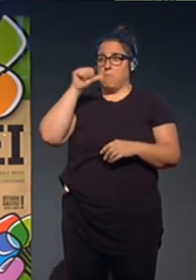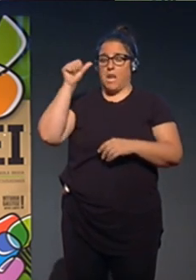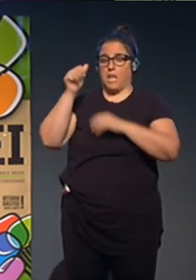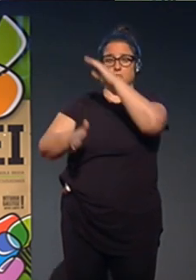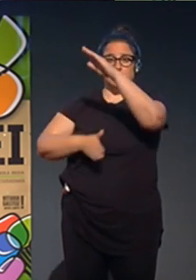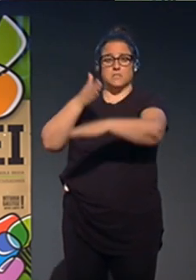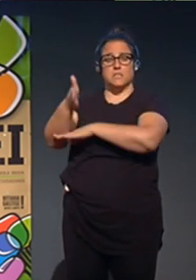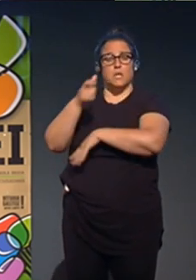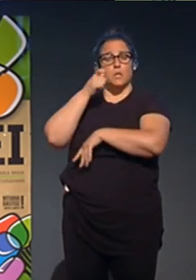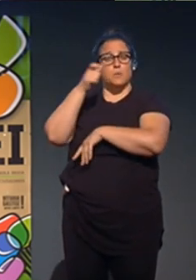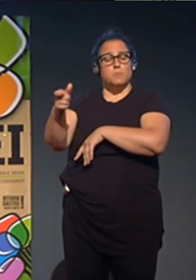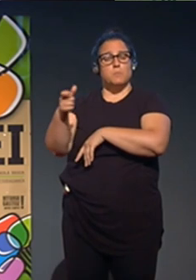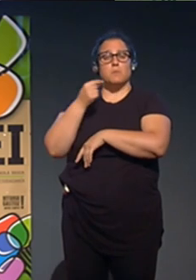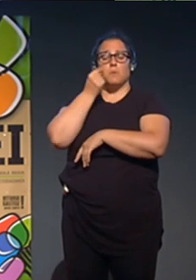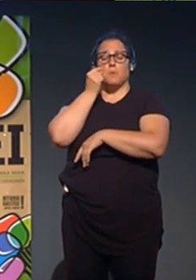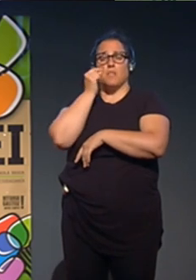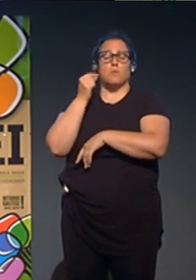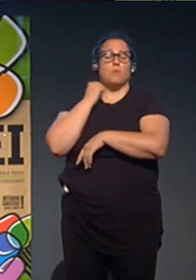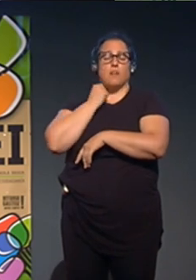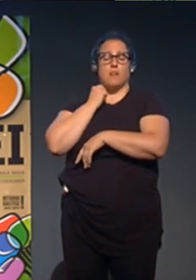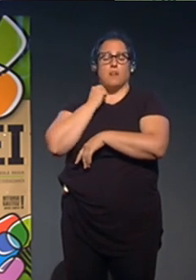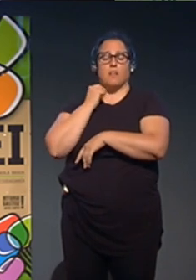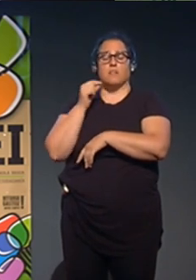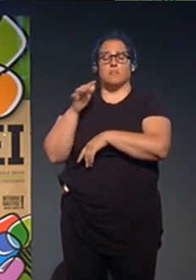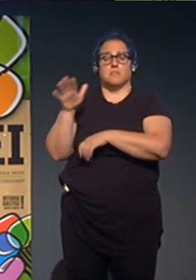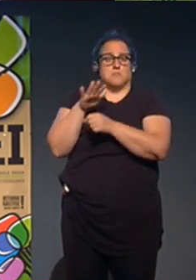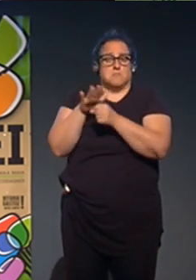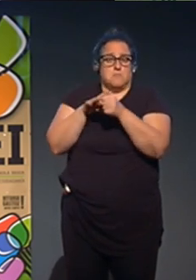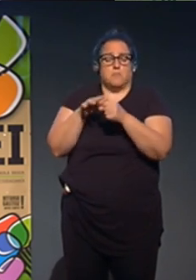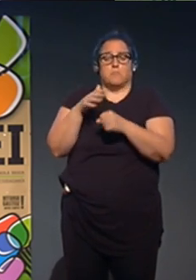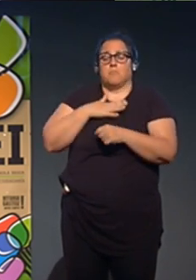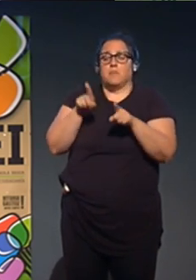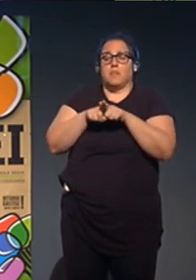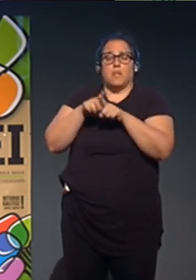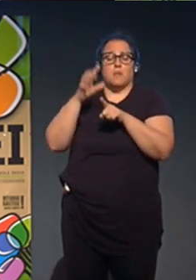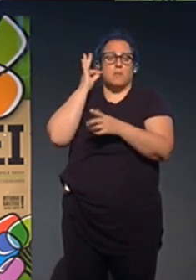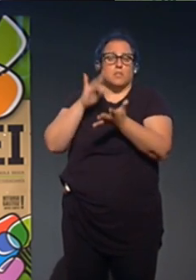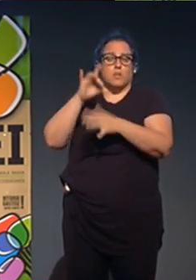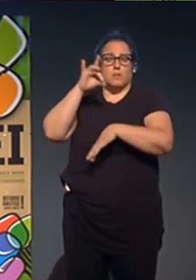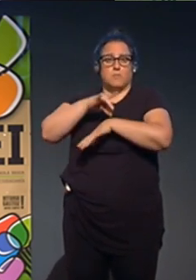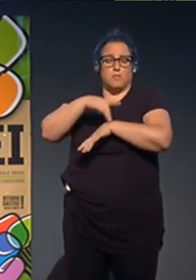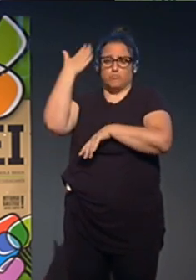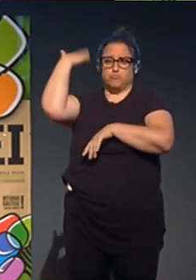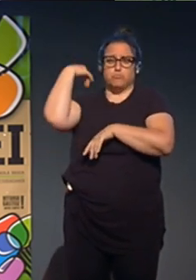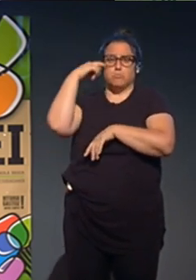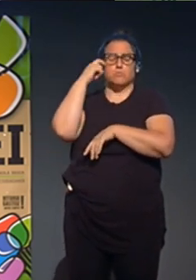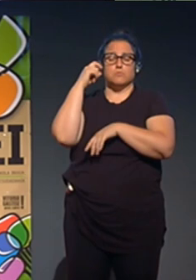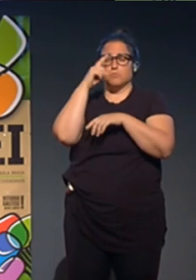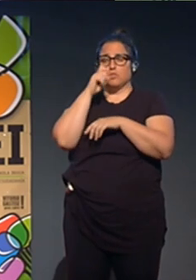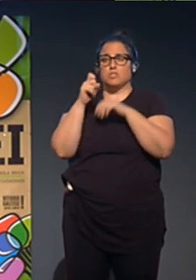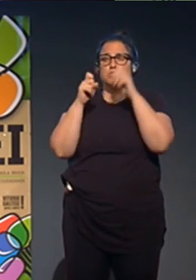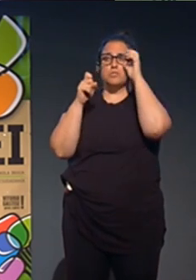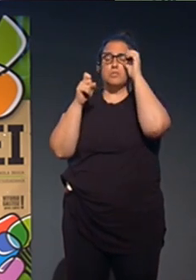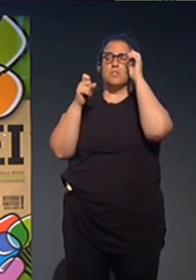pueblecito de la provincia de Guadalajara donde mi hermana fue médico muchos años Ahora ya se ha jubilado y estuvimos visitando